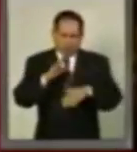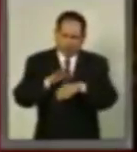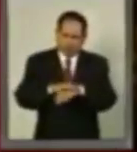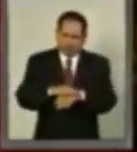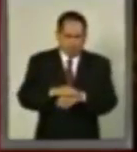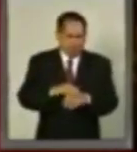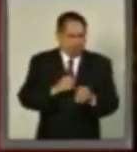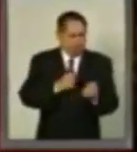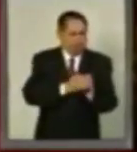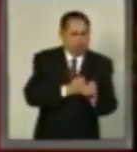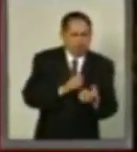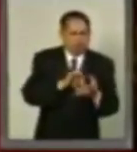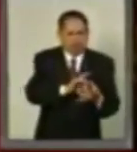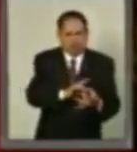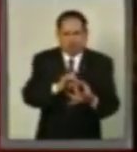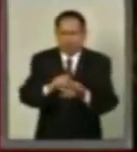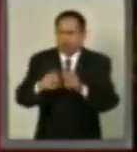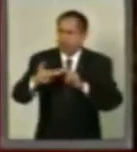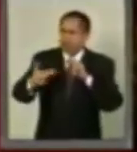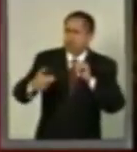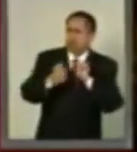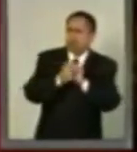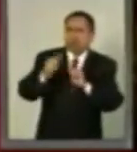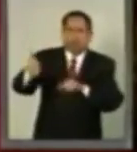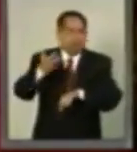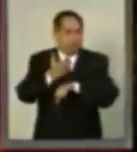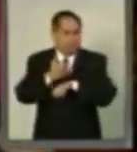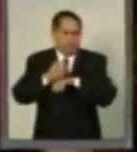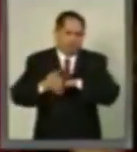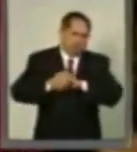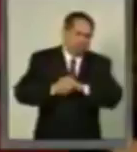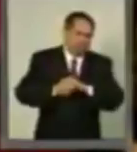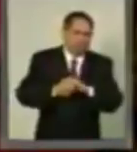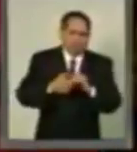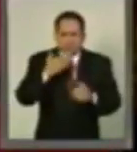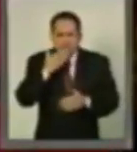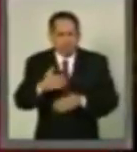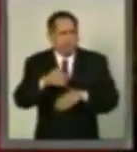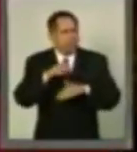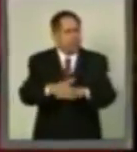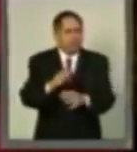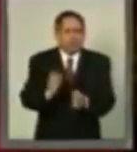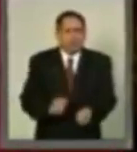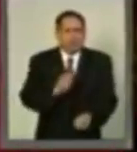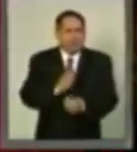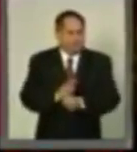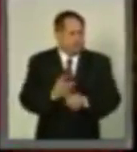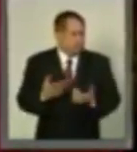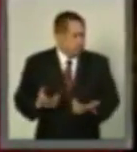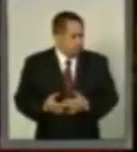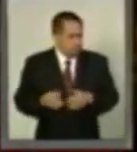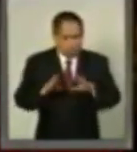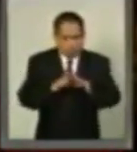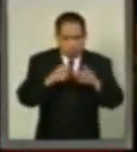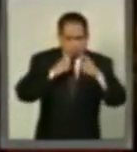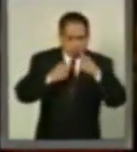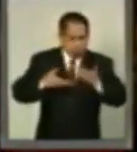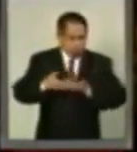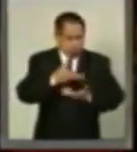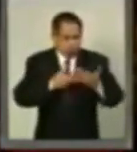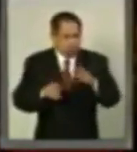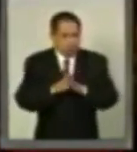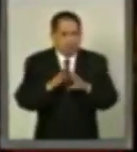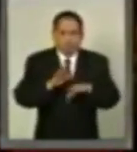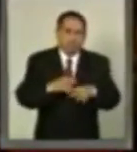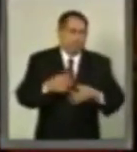fortalecer la relación bilateral con el Gobierno de Estados Unidos en materia de seguridad, en un contexto que quizás sea